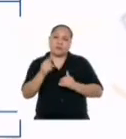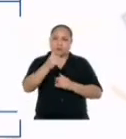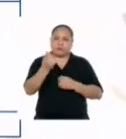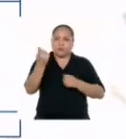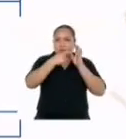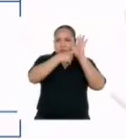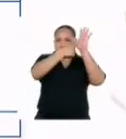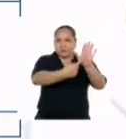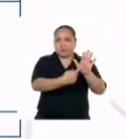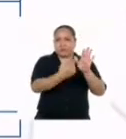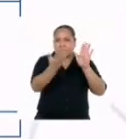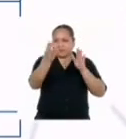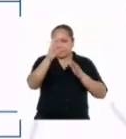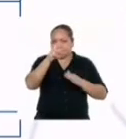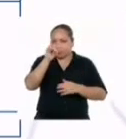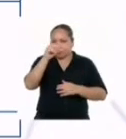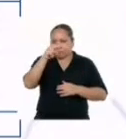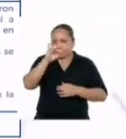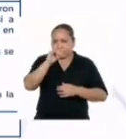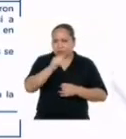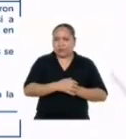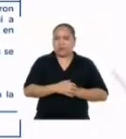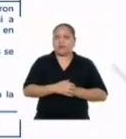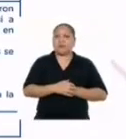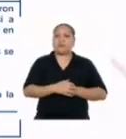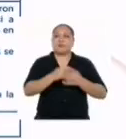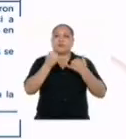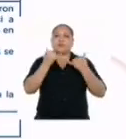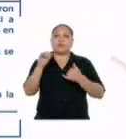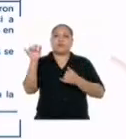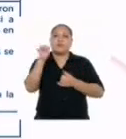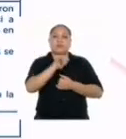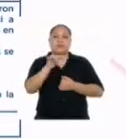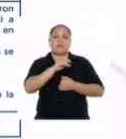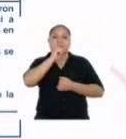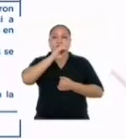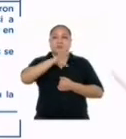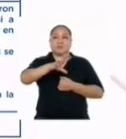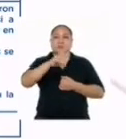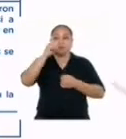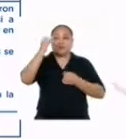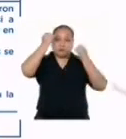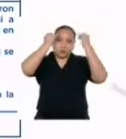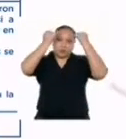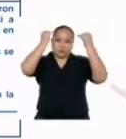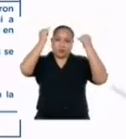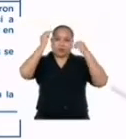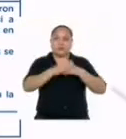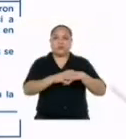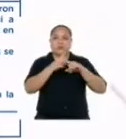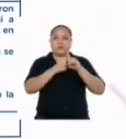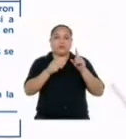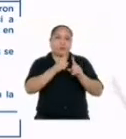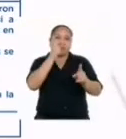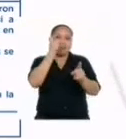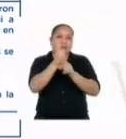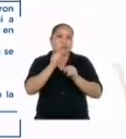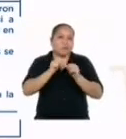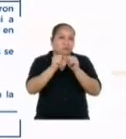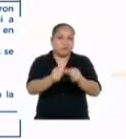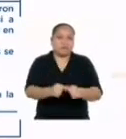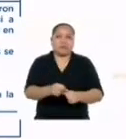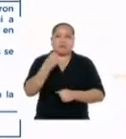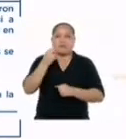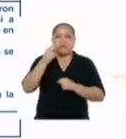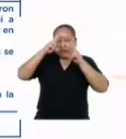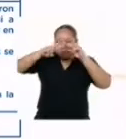que presentaré en mi crónica? Por ahora son los mismos que mencionamos en la lluvia de ideas, pero no son definitivos,